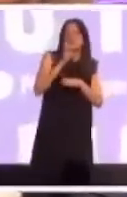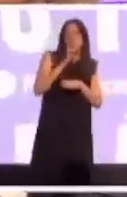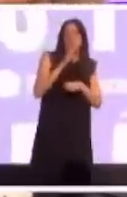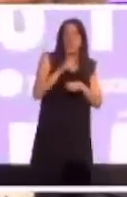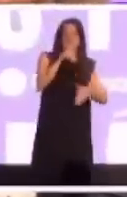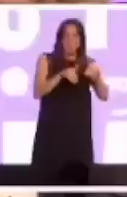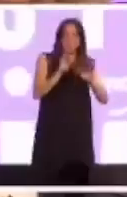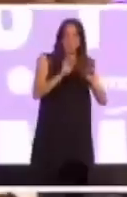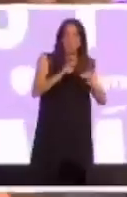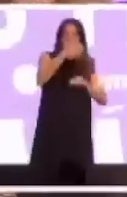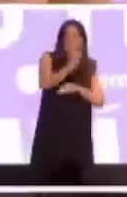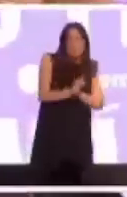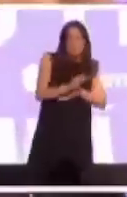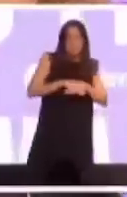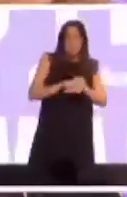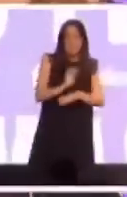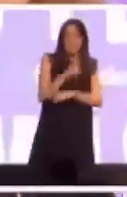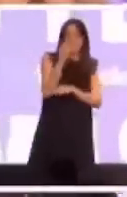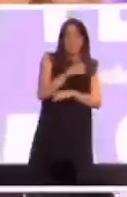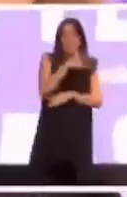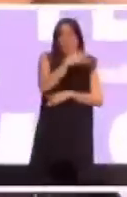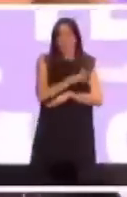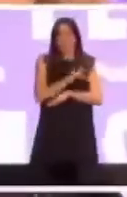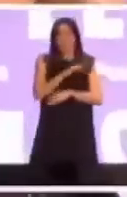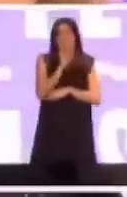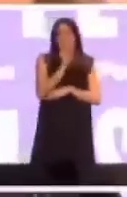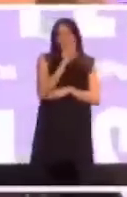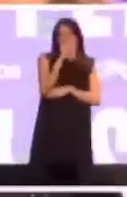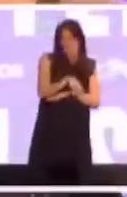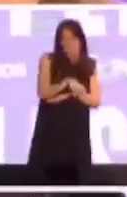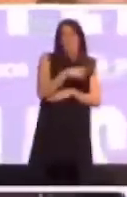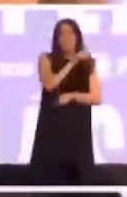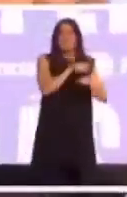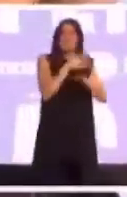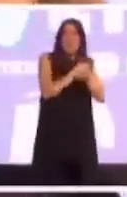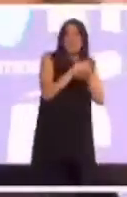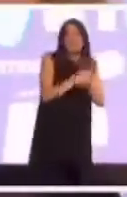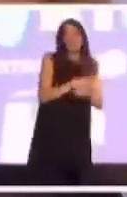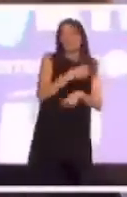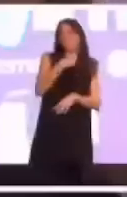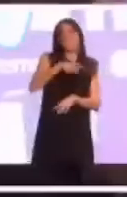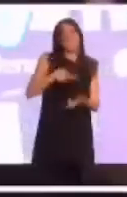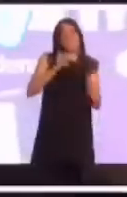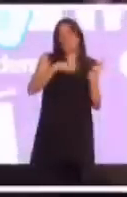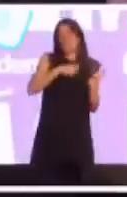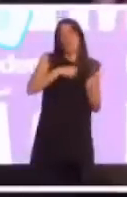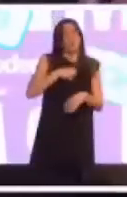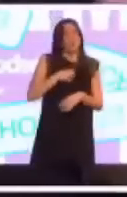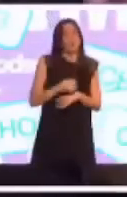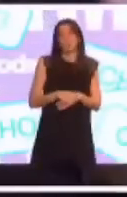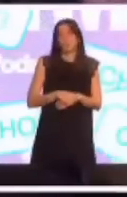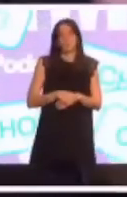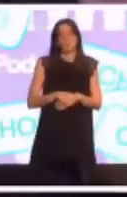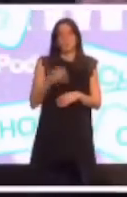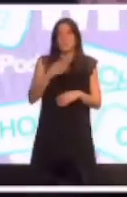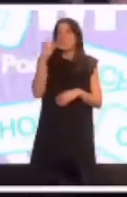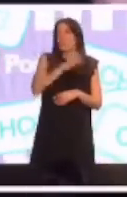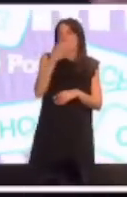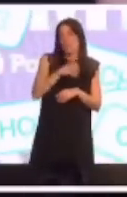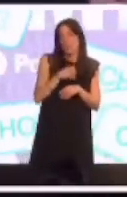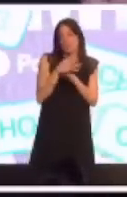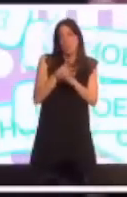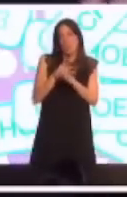volver al código penal de la impunidad de los agresores y en las que solo un 8% de las mujeres se atreve a denunciar las violencias sexuales